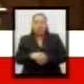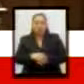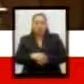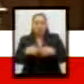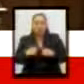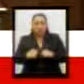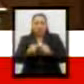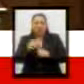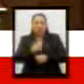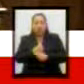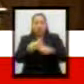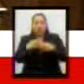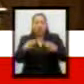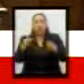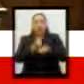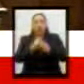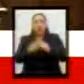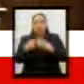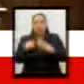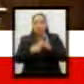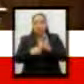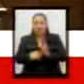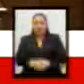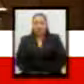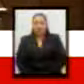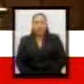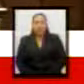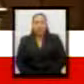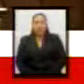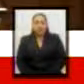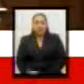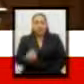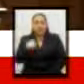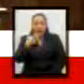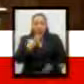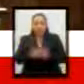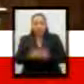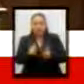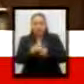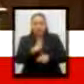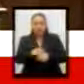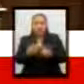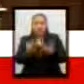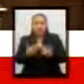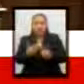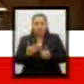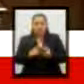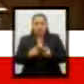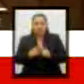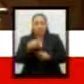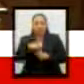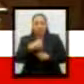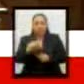de continuar con políticas de cambio como las presentes. Yo les agradezco el tiempo que me han brindado, de